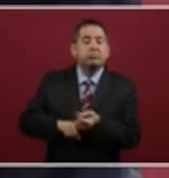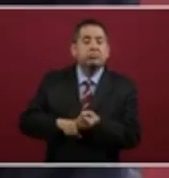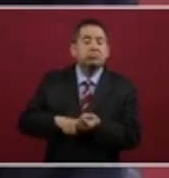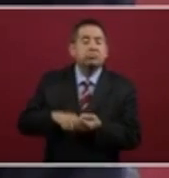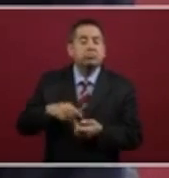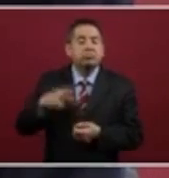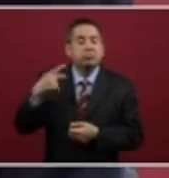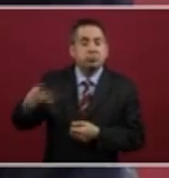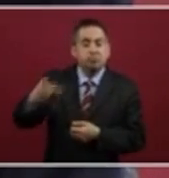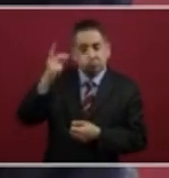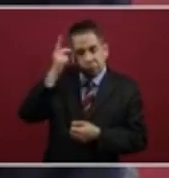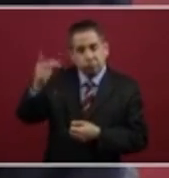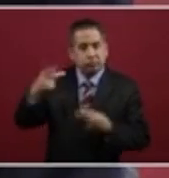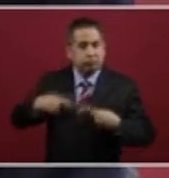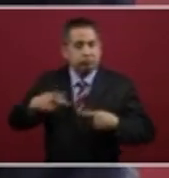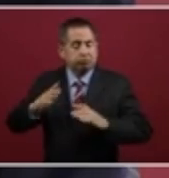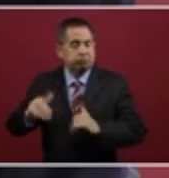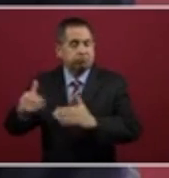que es dinero del pueblo,